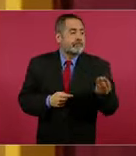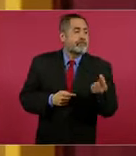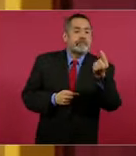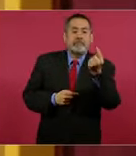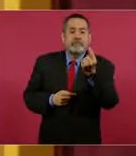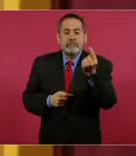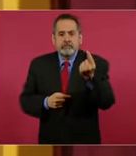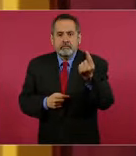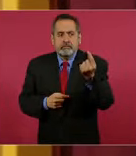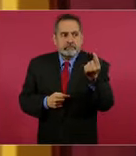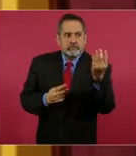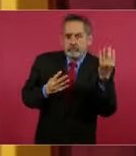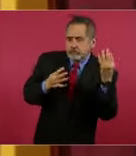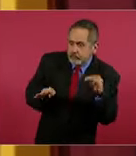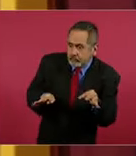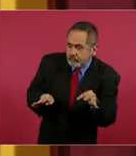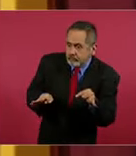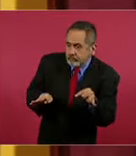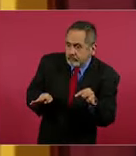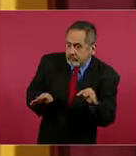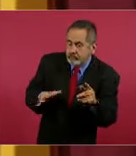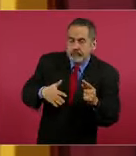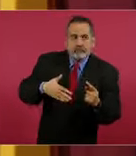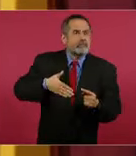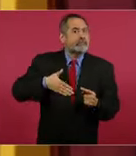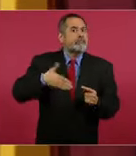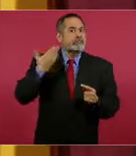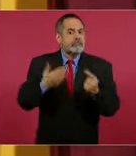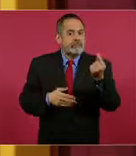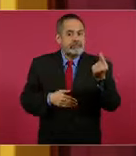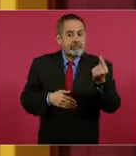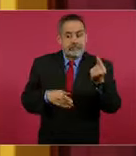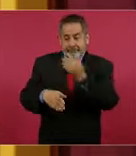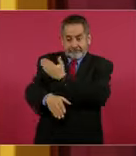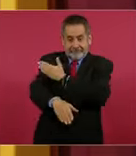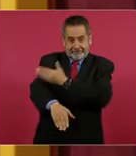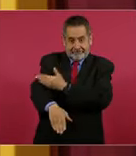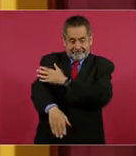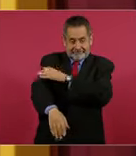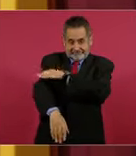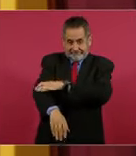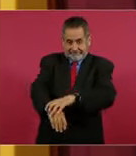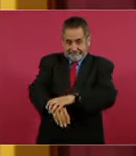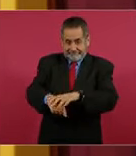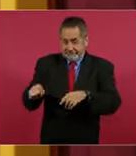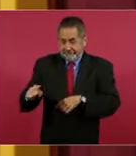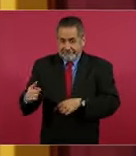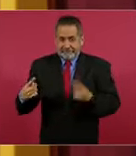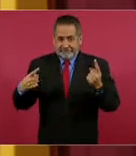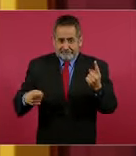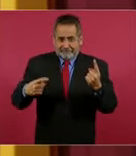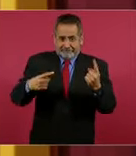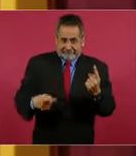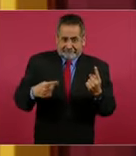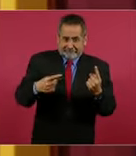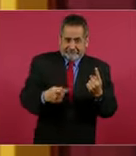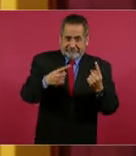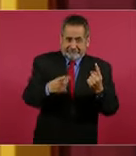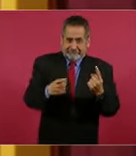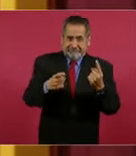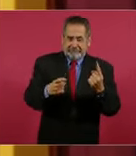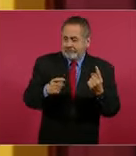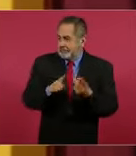todos presenciaron un milagro. El brazo se vino saltando de no